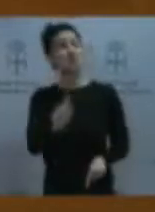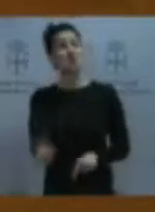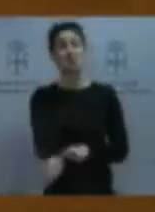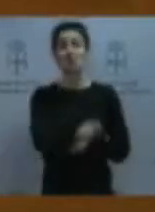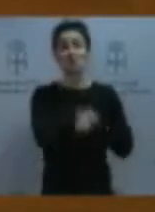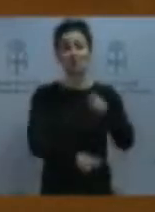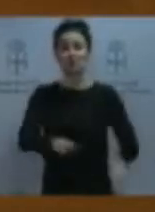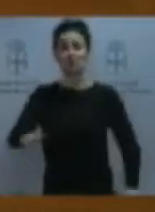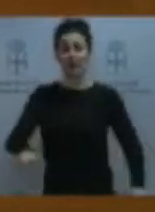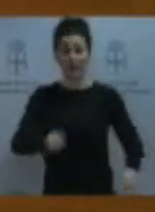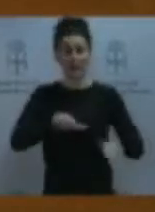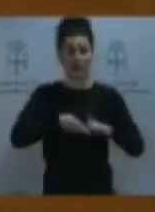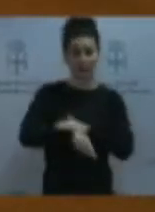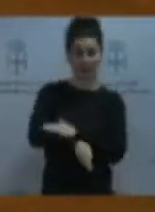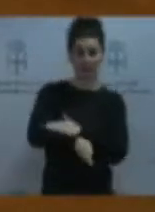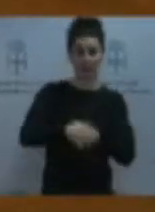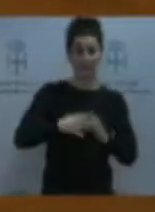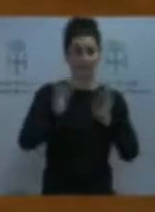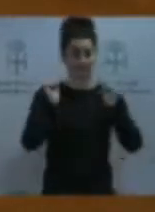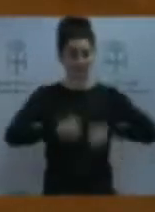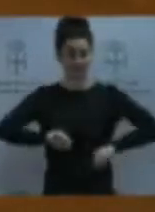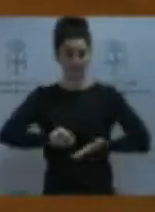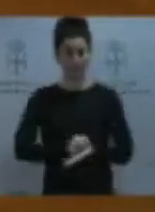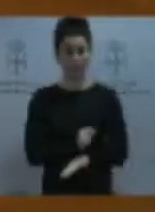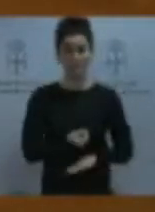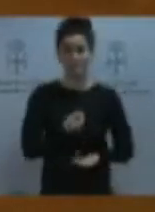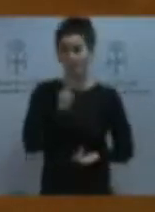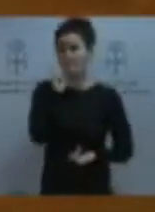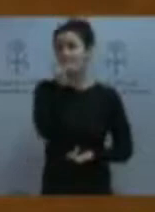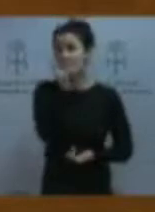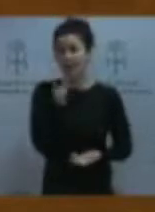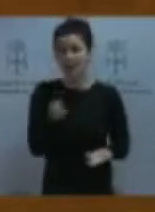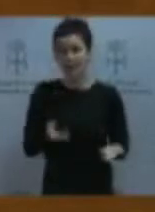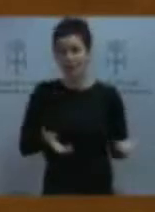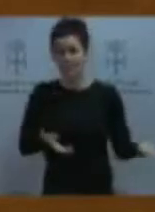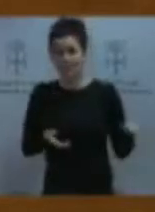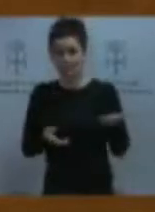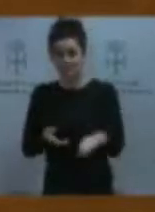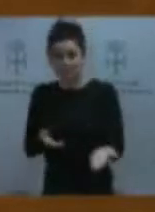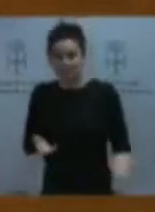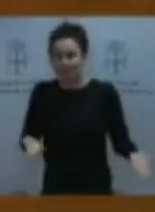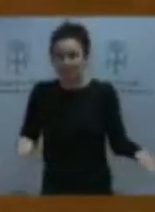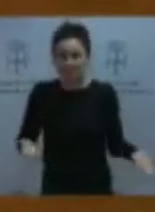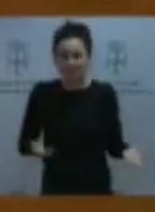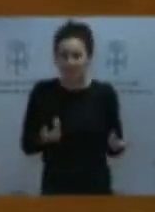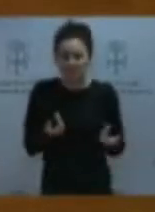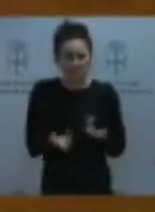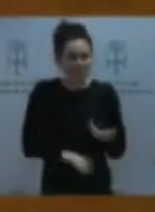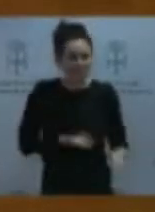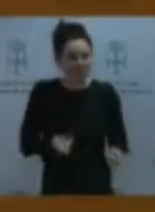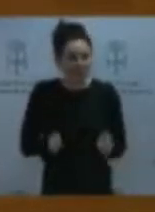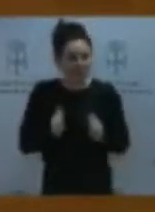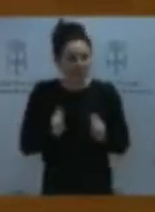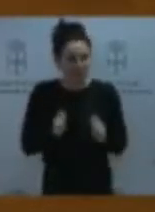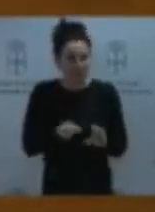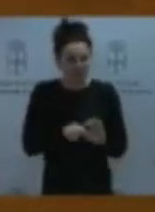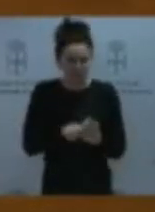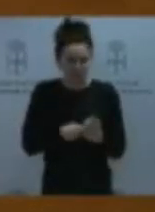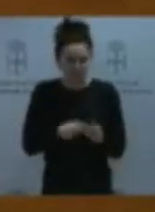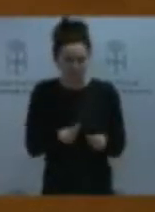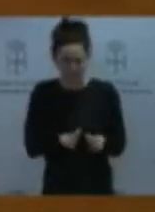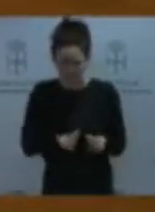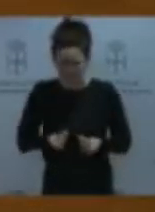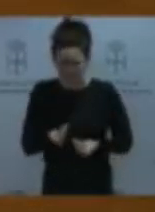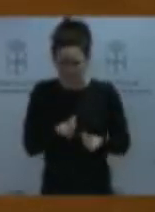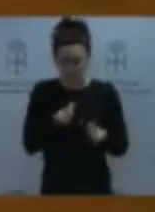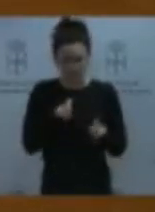contrataciones, ¿no? que tiene unas condiciones que fae que las platas puedan quedar descubiertas. Y a